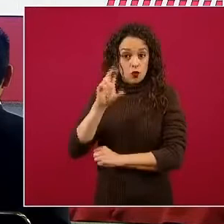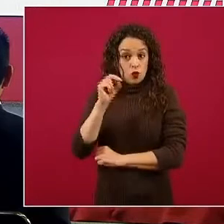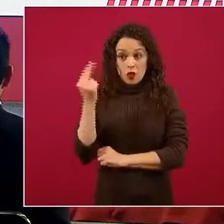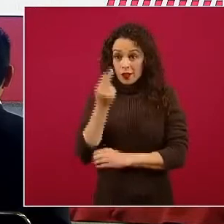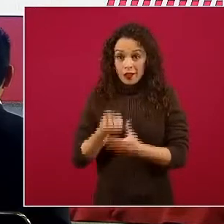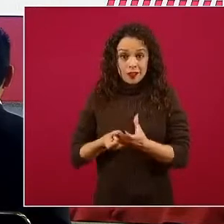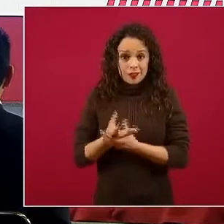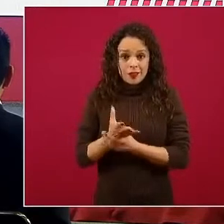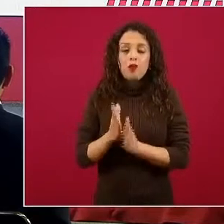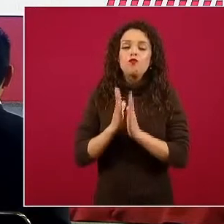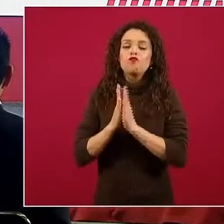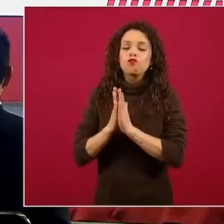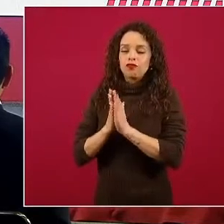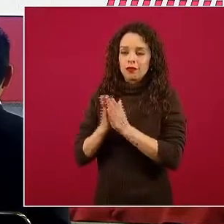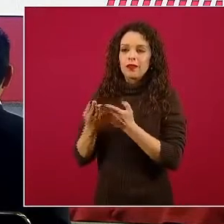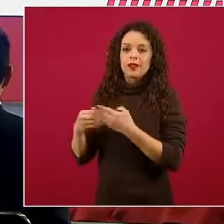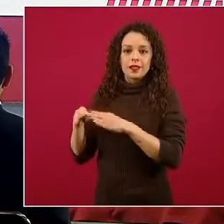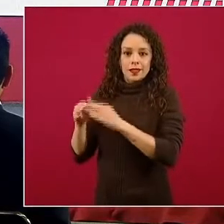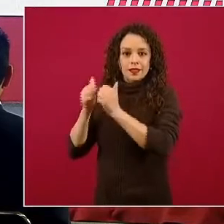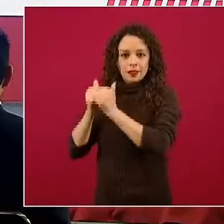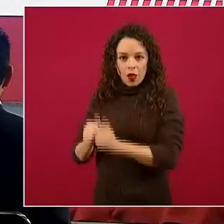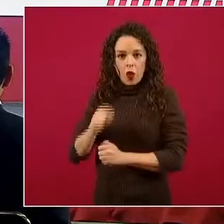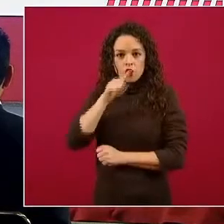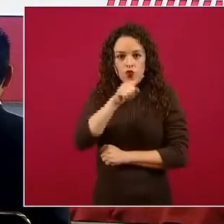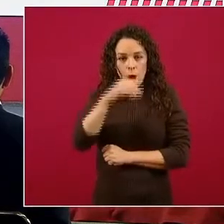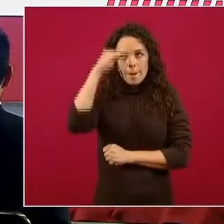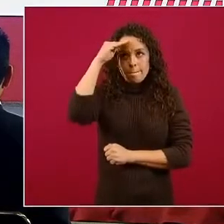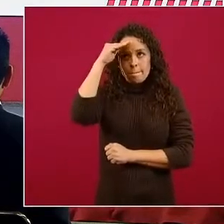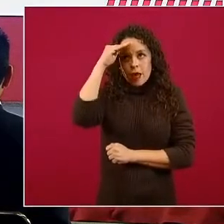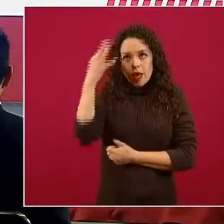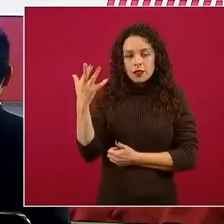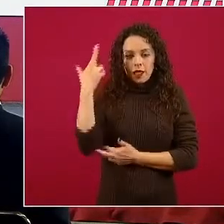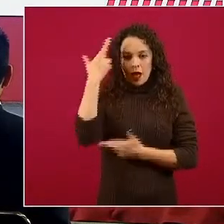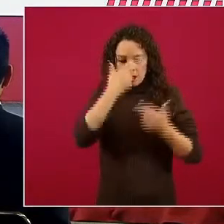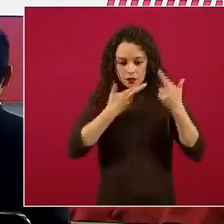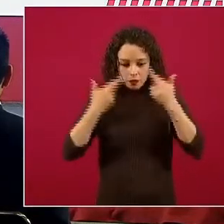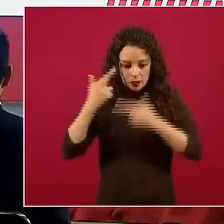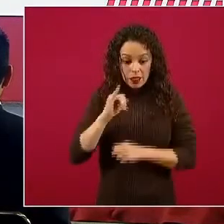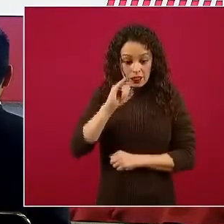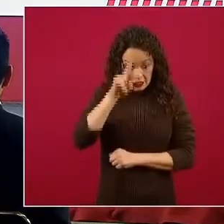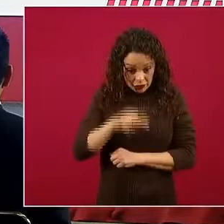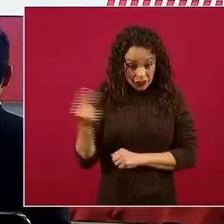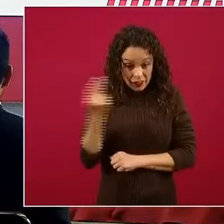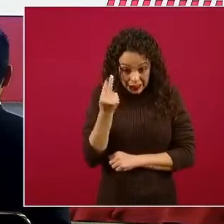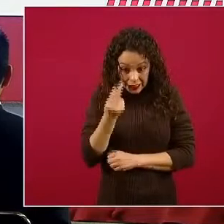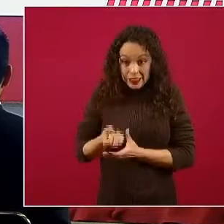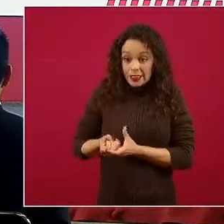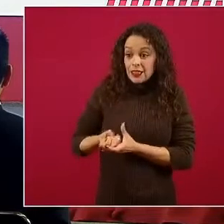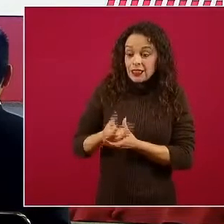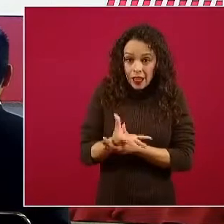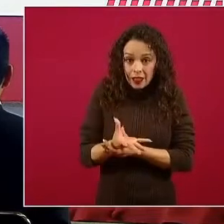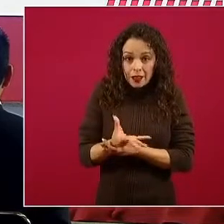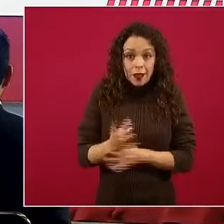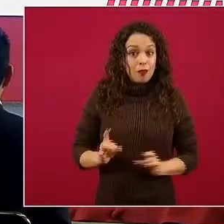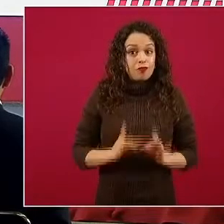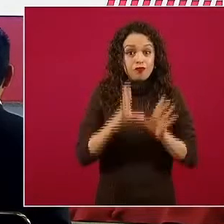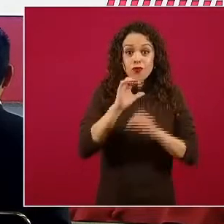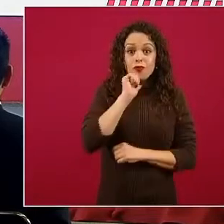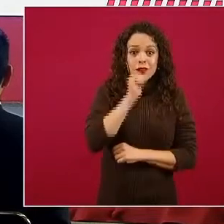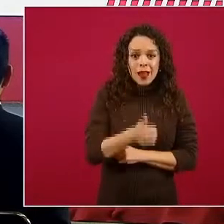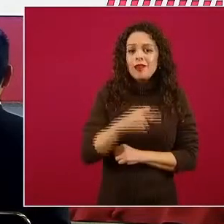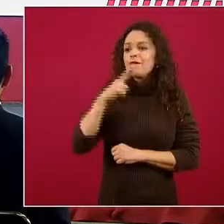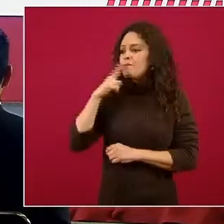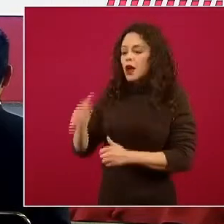salgas. Juzga, evalúa, piensa si realmente tienes que salir. Si no tienes que salir, no